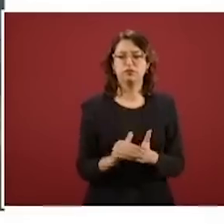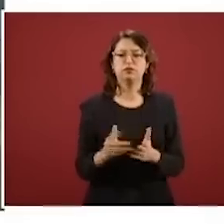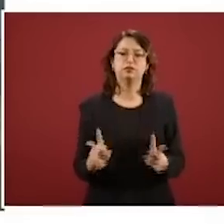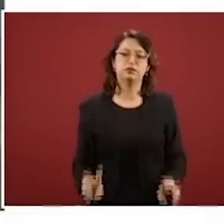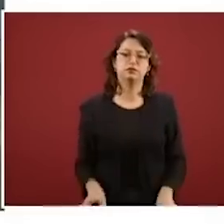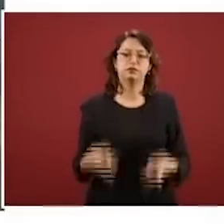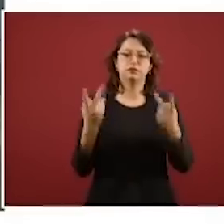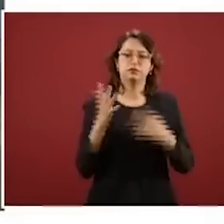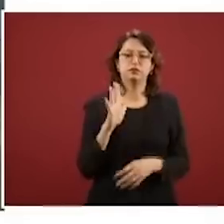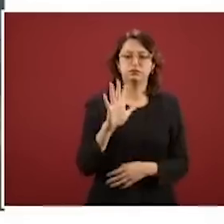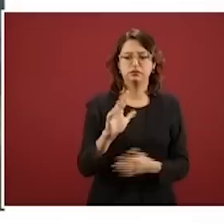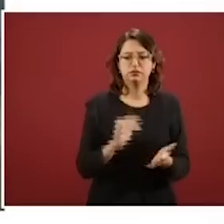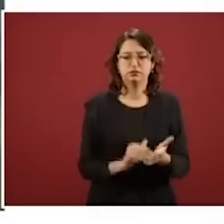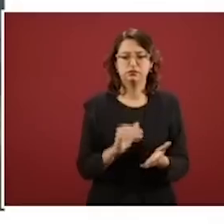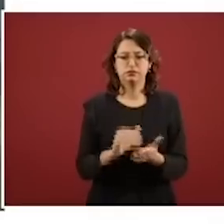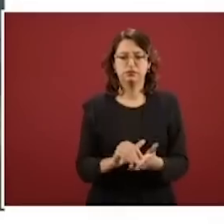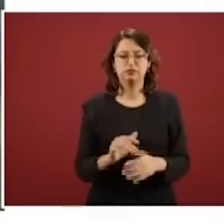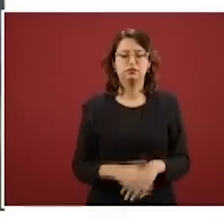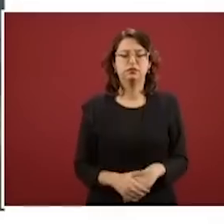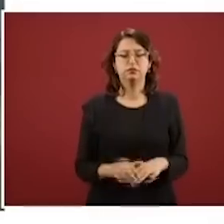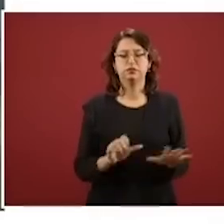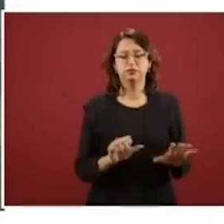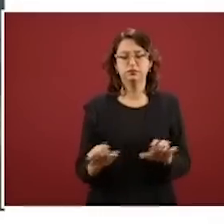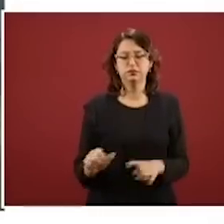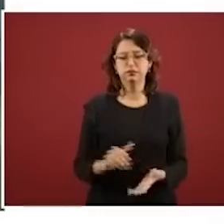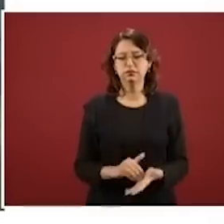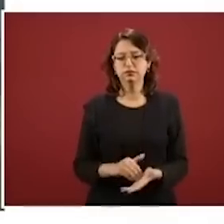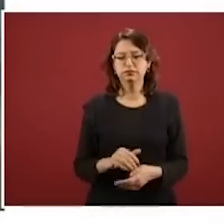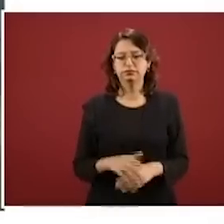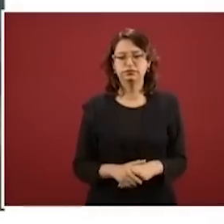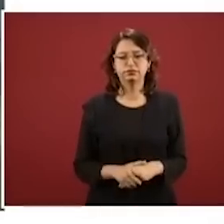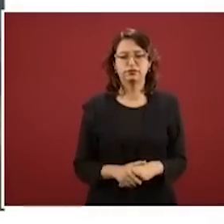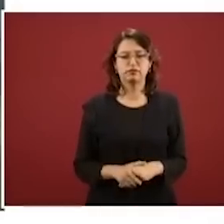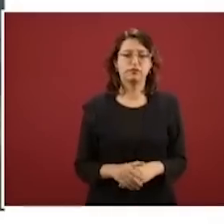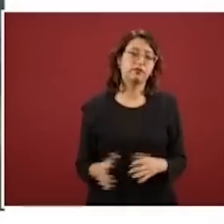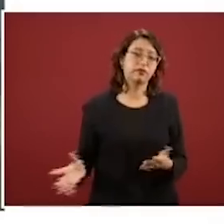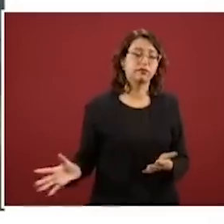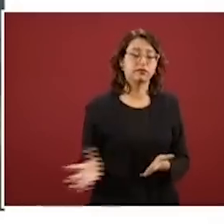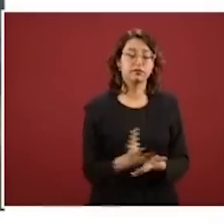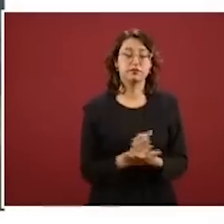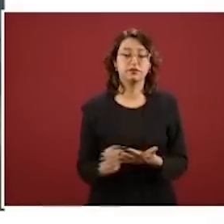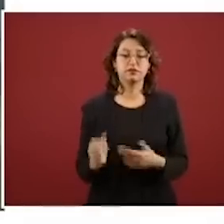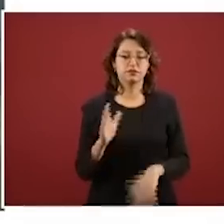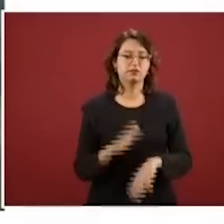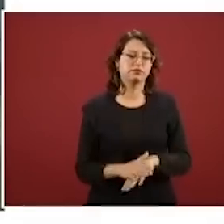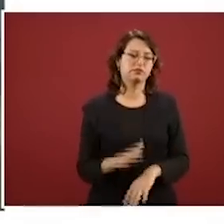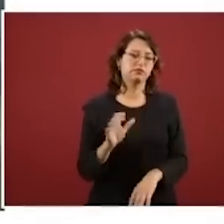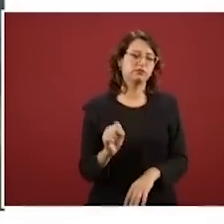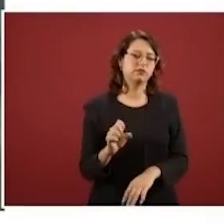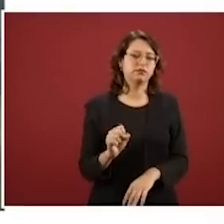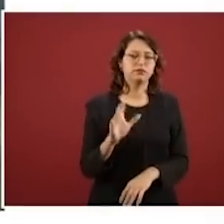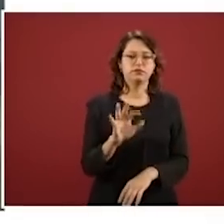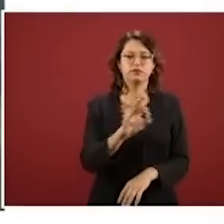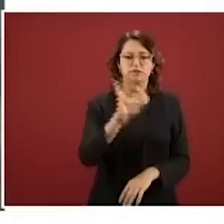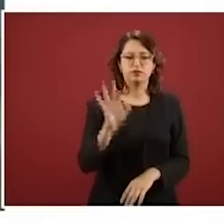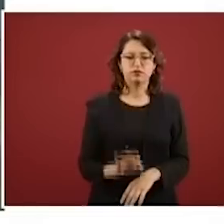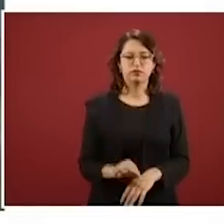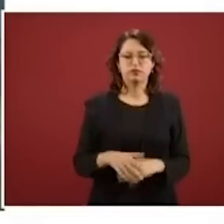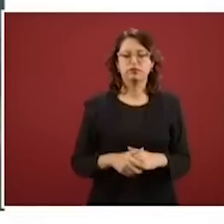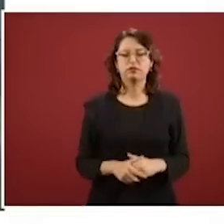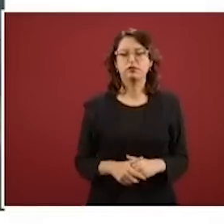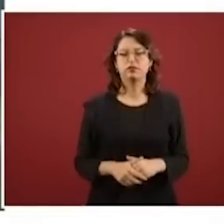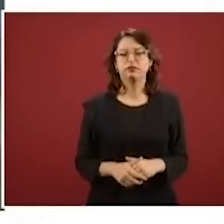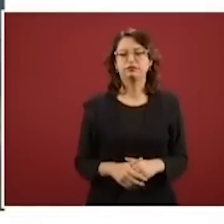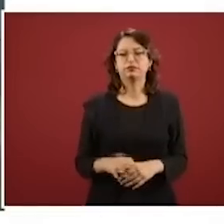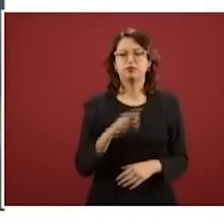se vendió en 5.600.000, con un sobreprecio del 65%.